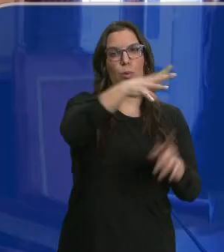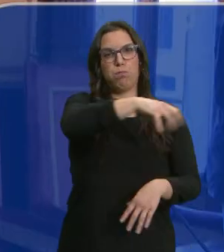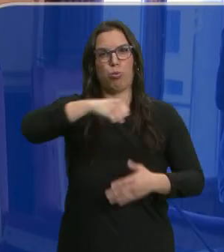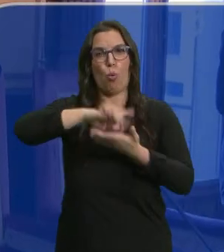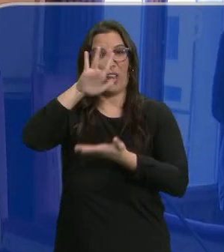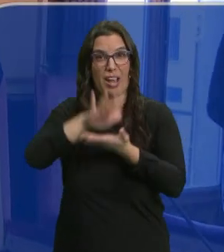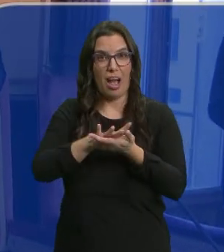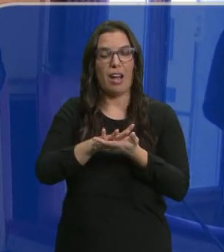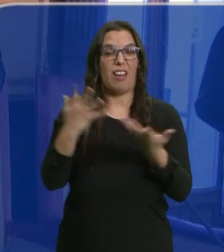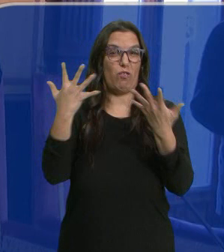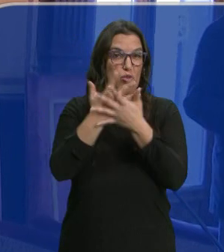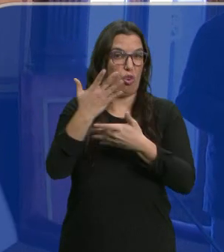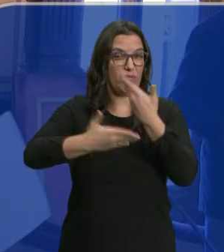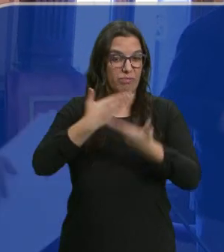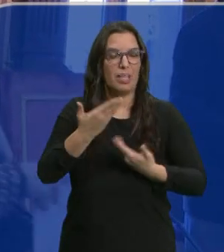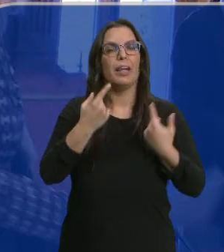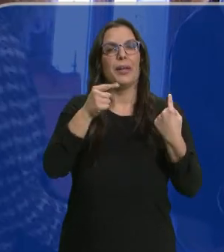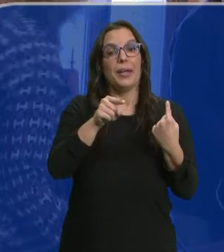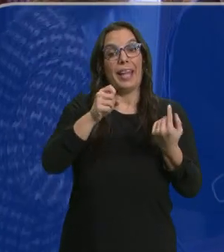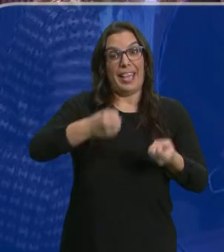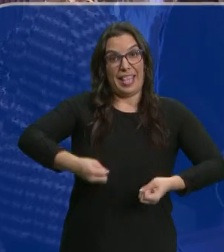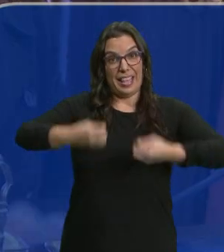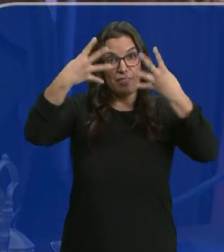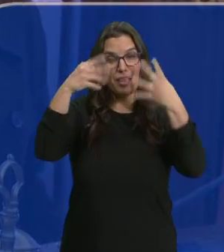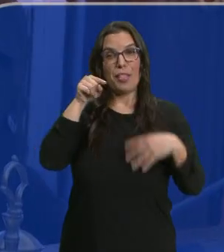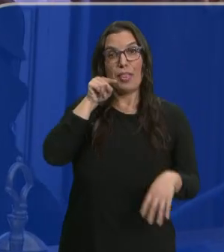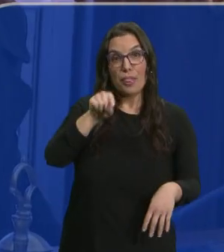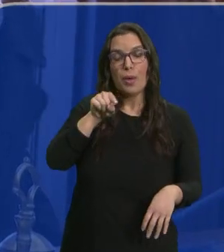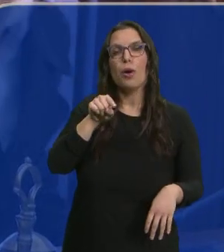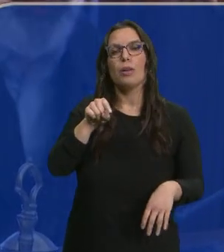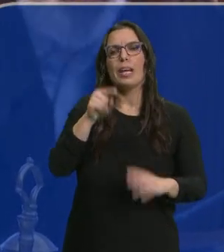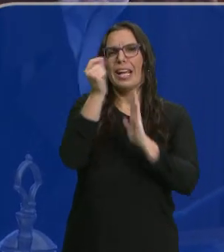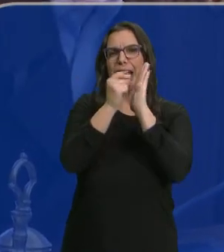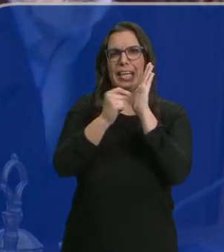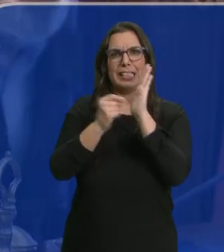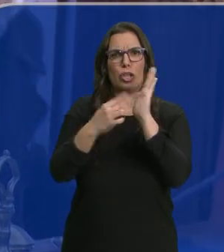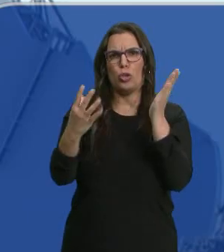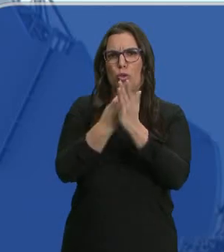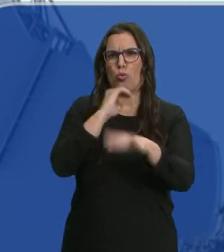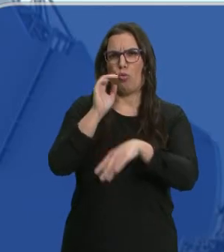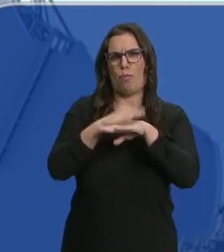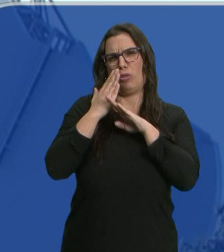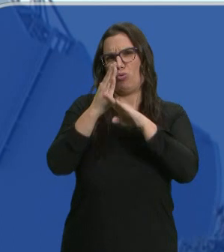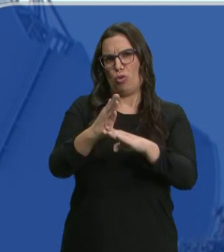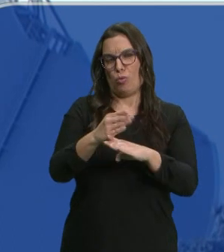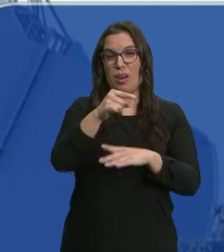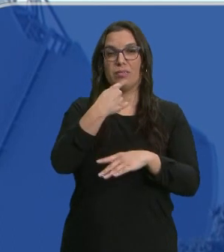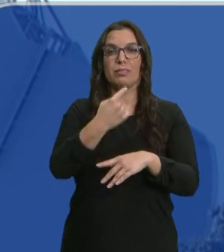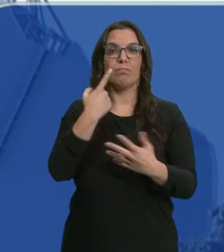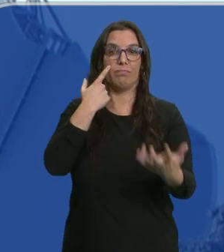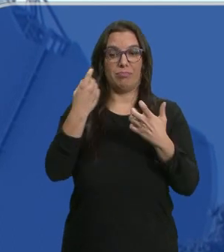Unicaja tras la fusión. Este edificio que cumple todos los requisitos con creces. Destacan desde